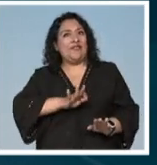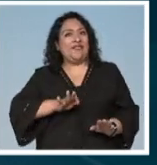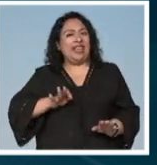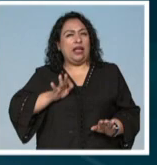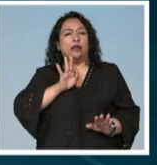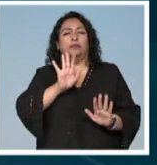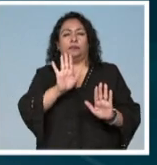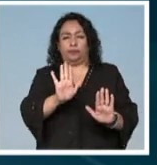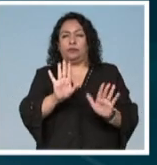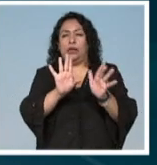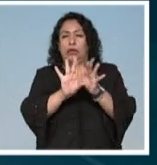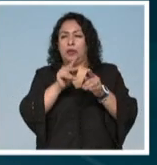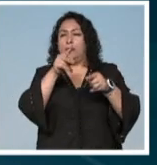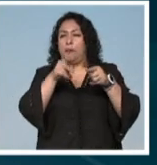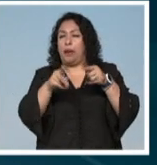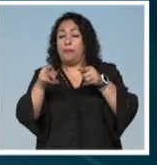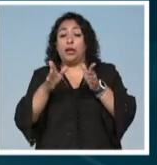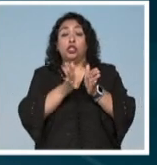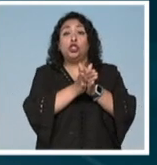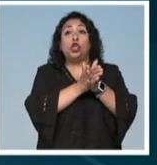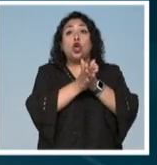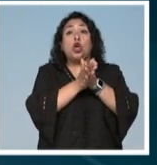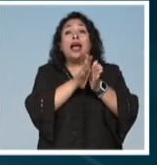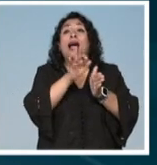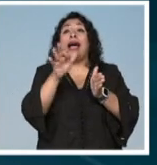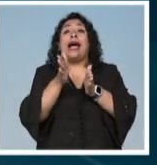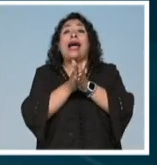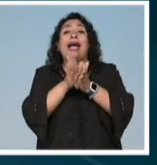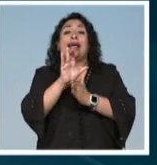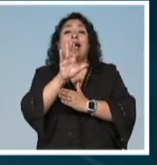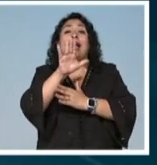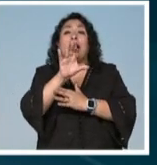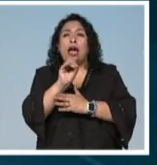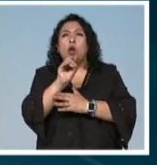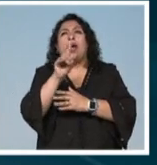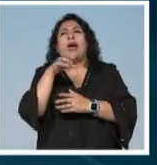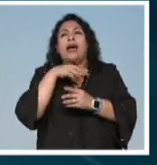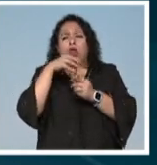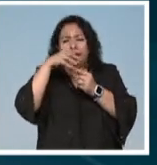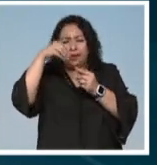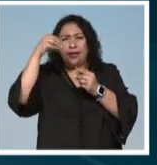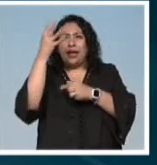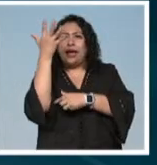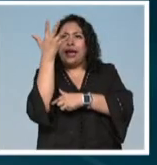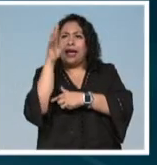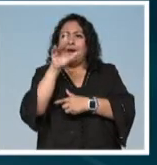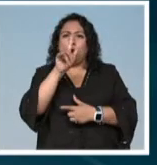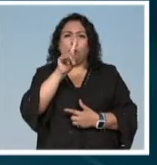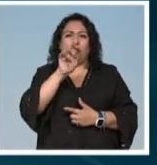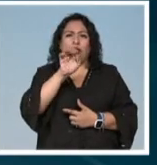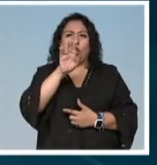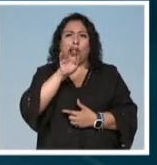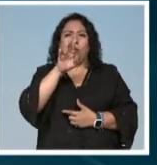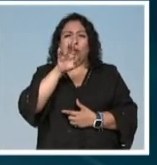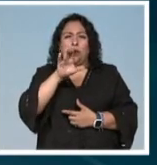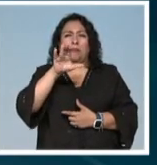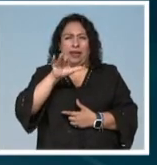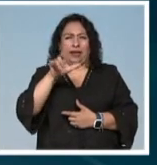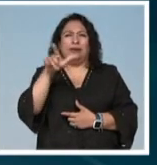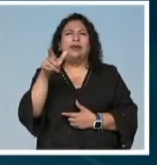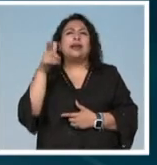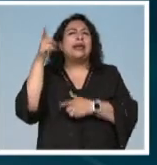Pero vayamos por partes. El chocolate es un derivado del cacao que proviene de los granos del árbol Theobroma cacao. Theobroma,